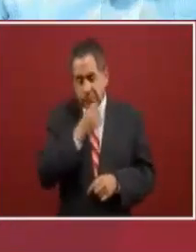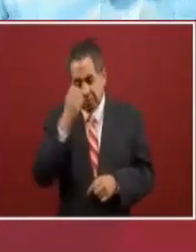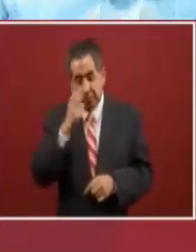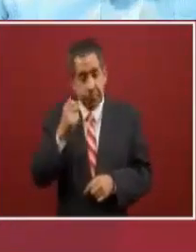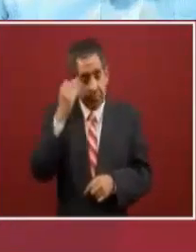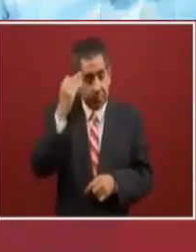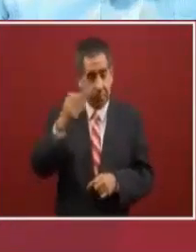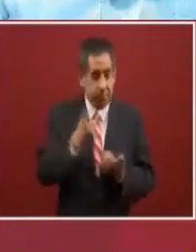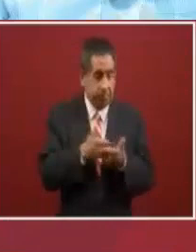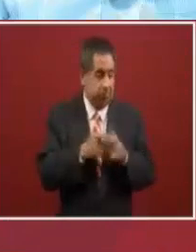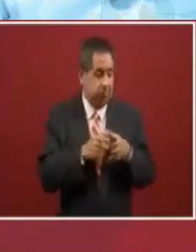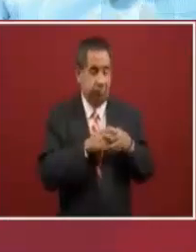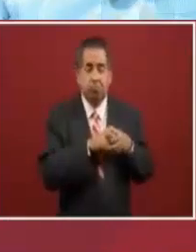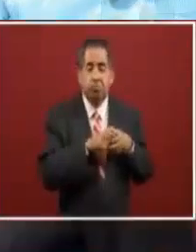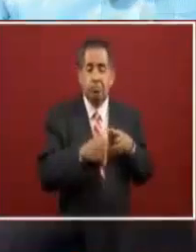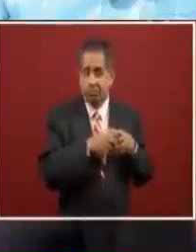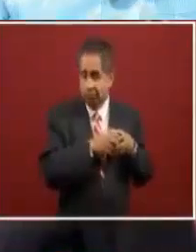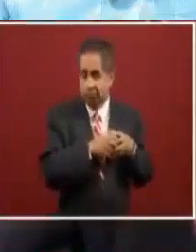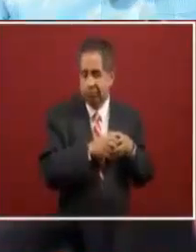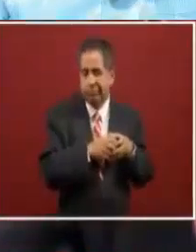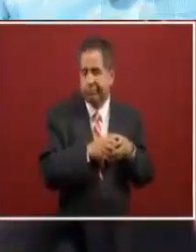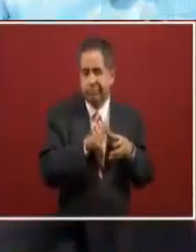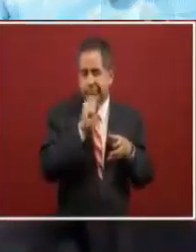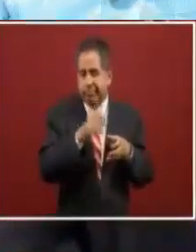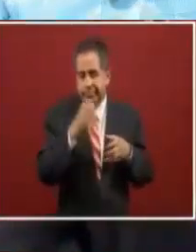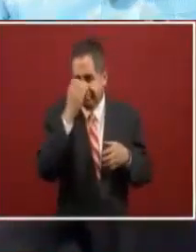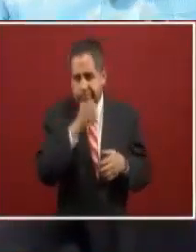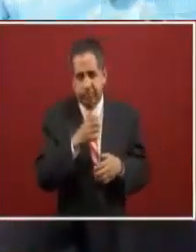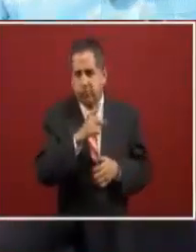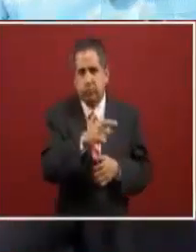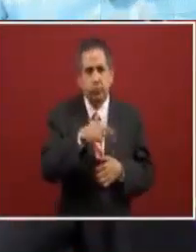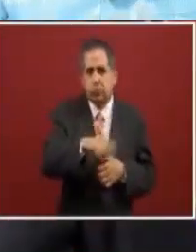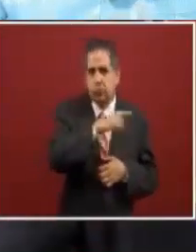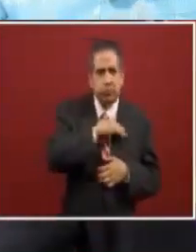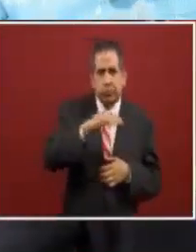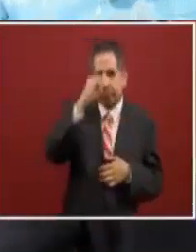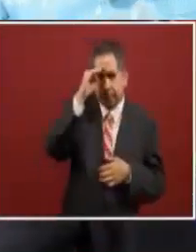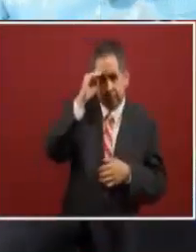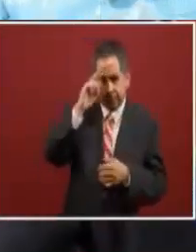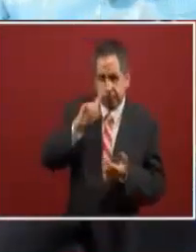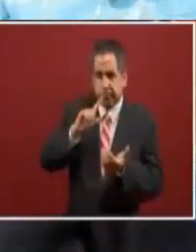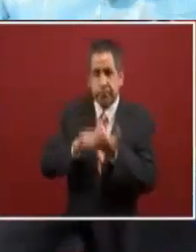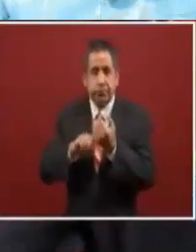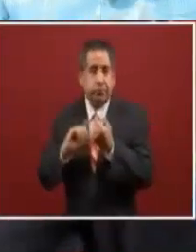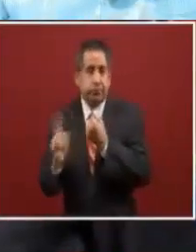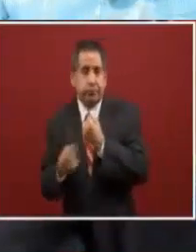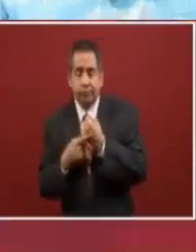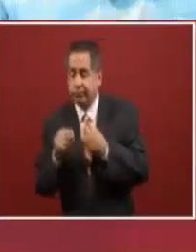durante el periodo neoliberal, que no tomaba en cuenta,